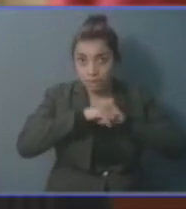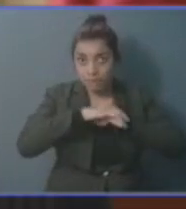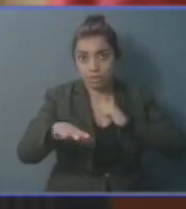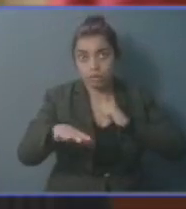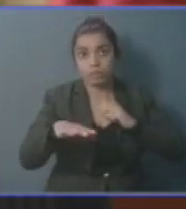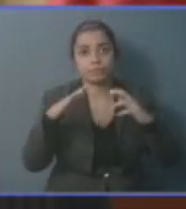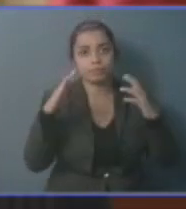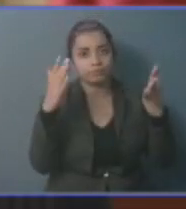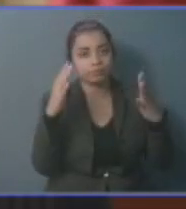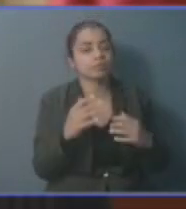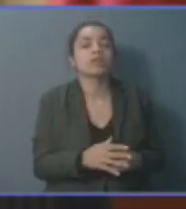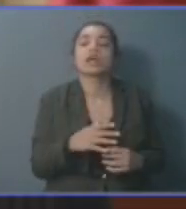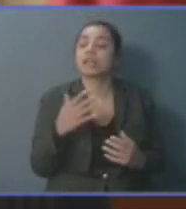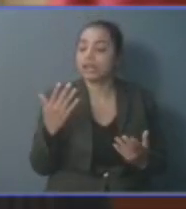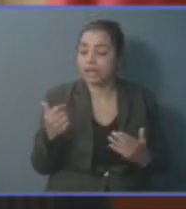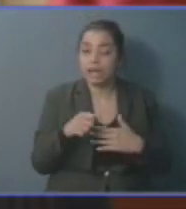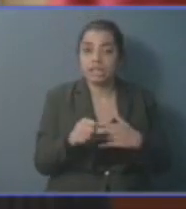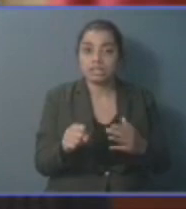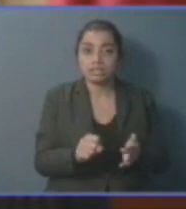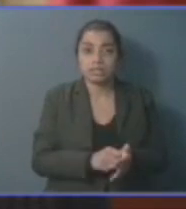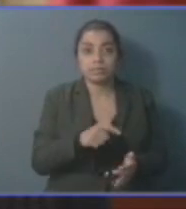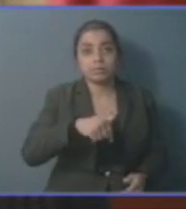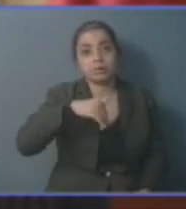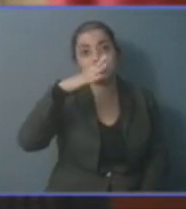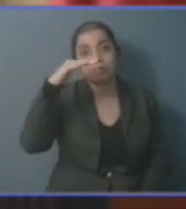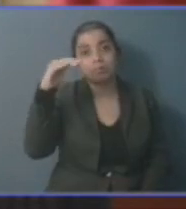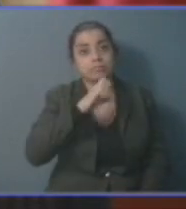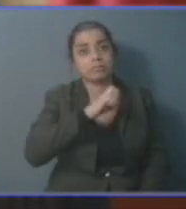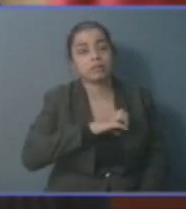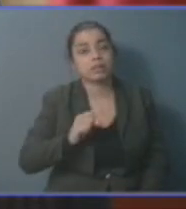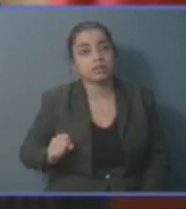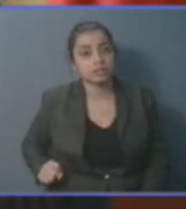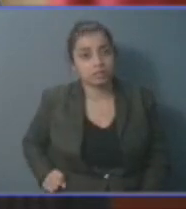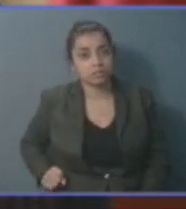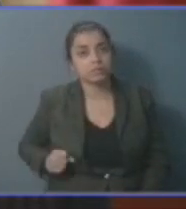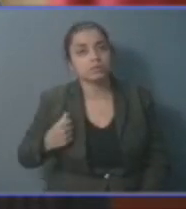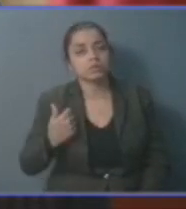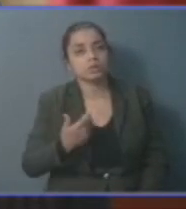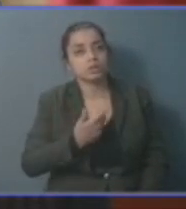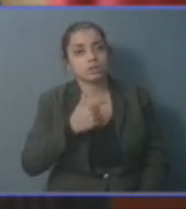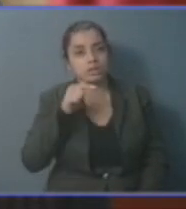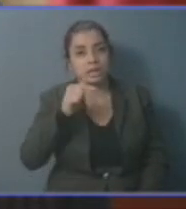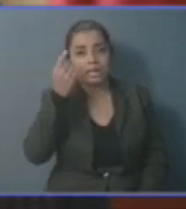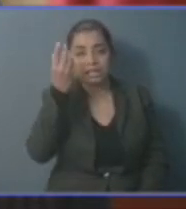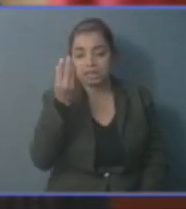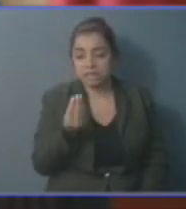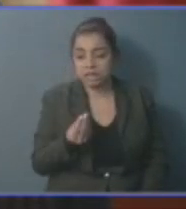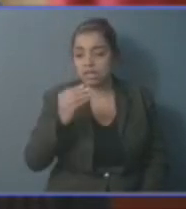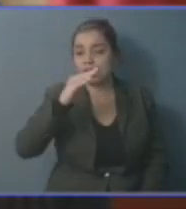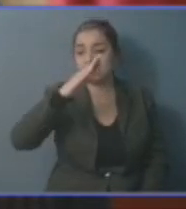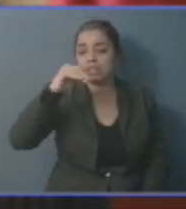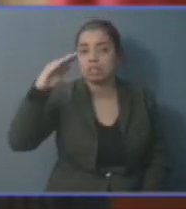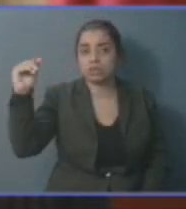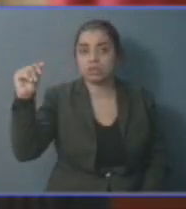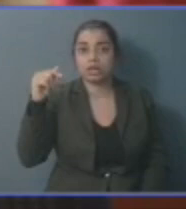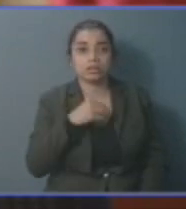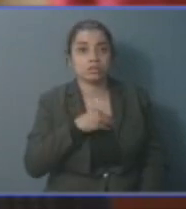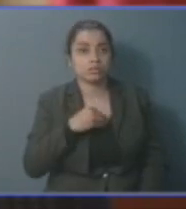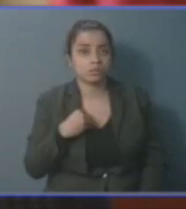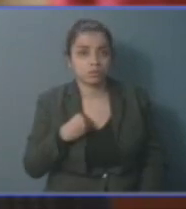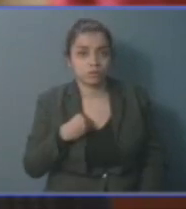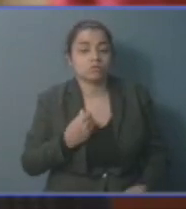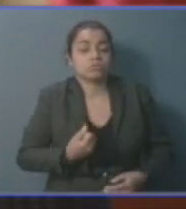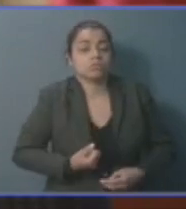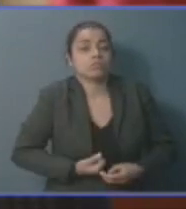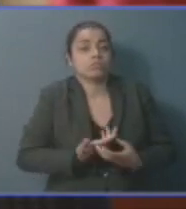Pronunciamiento. La Asamblea Legislativa de la República de El Salvador, en el marco del Día Nacional del Médico, expresa,